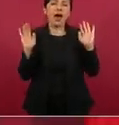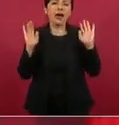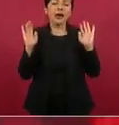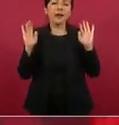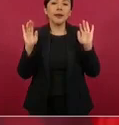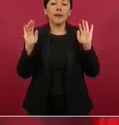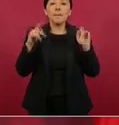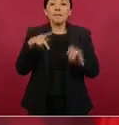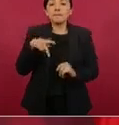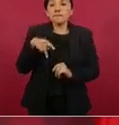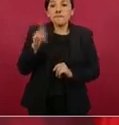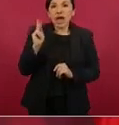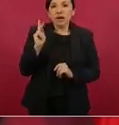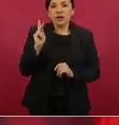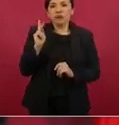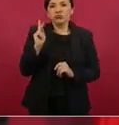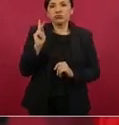Pero